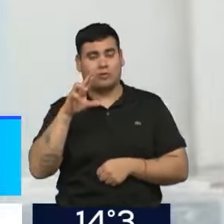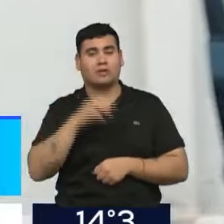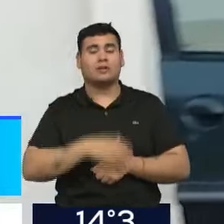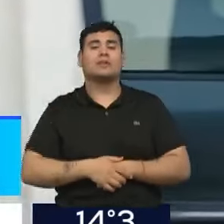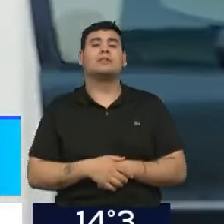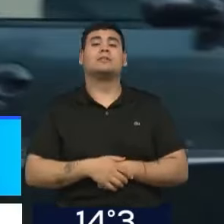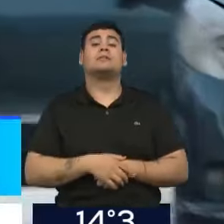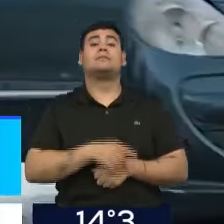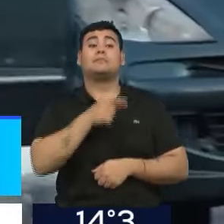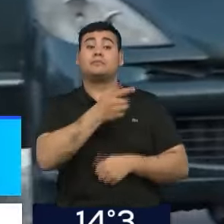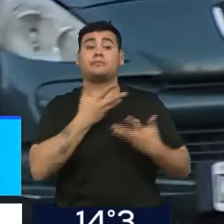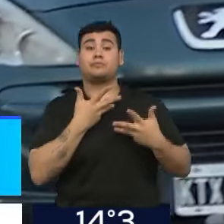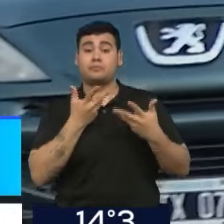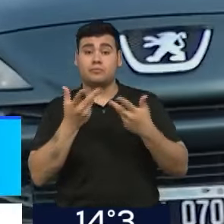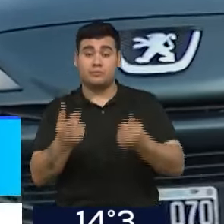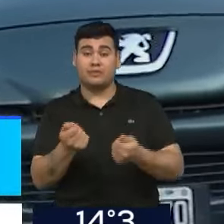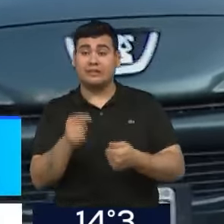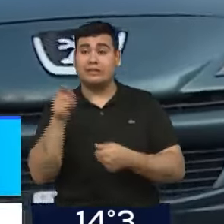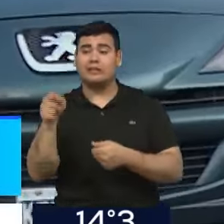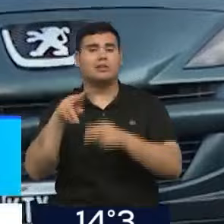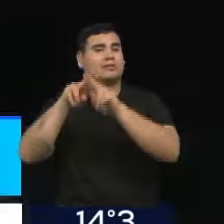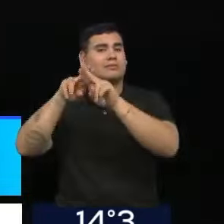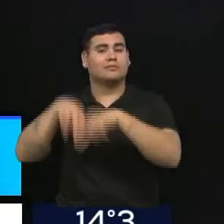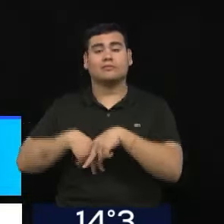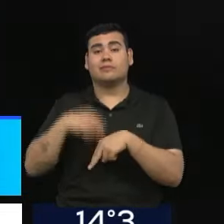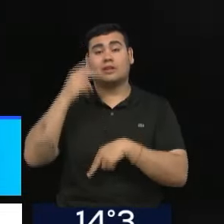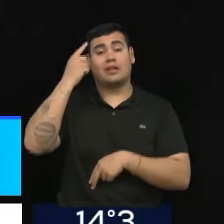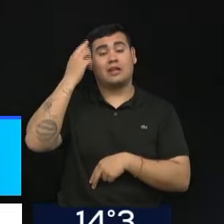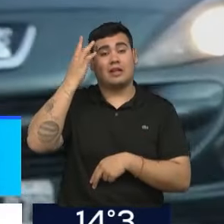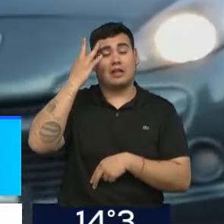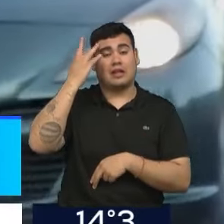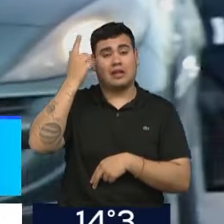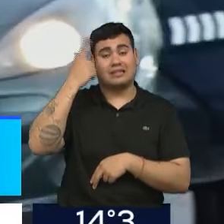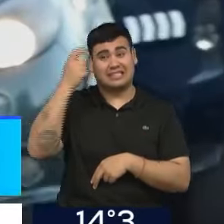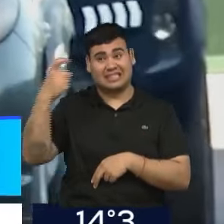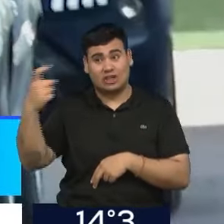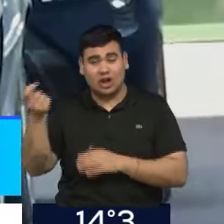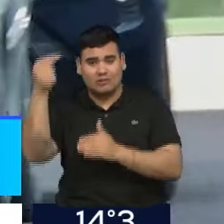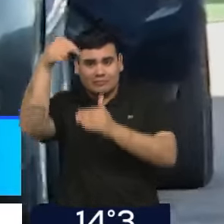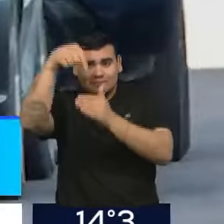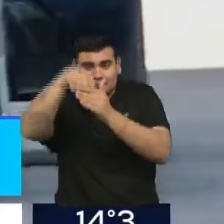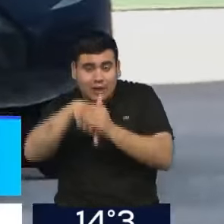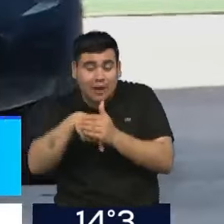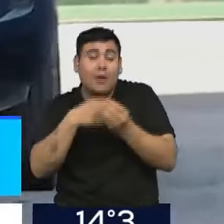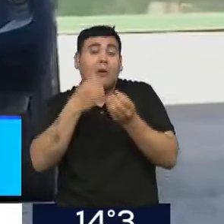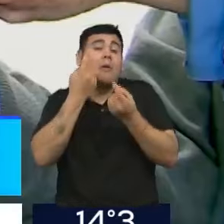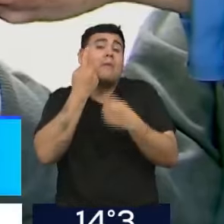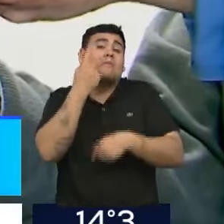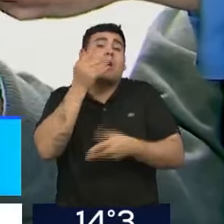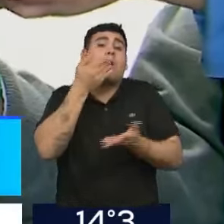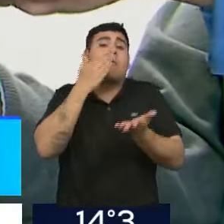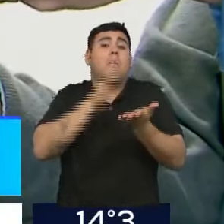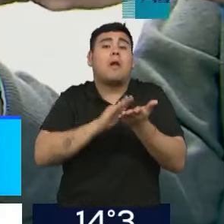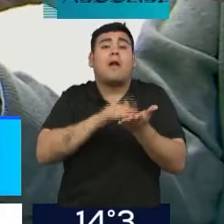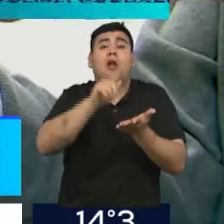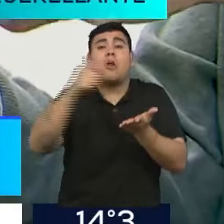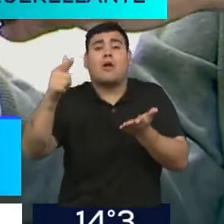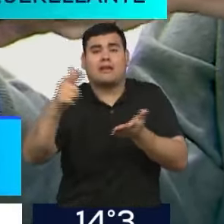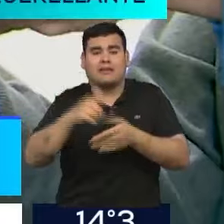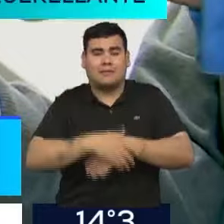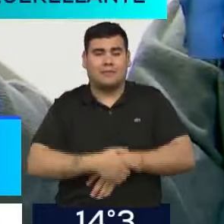el pedido de la querella para que se ampliara la pericia psicológica de los dos jóvenes al no encontrar justificaciones. Con respecto a la